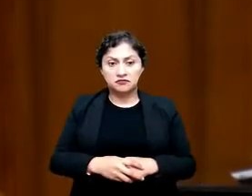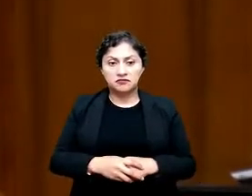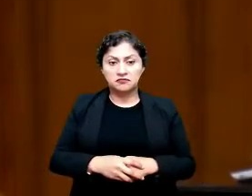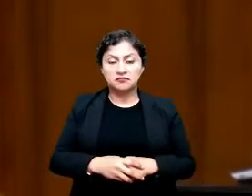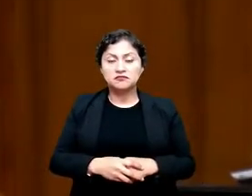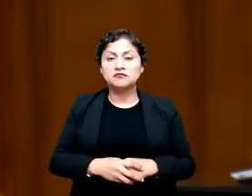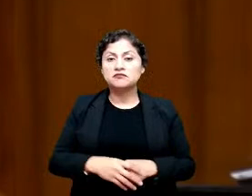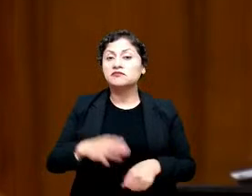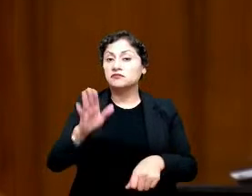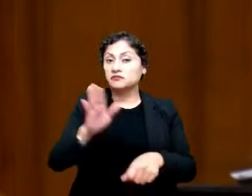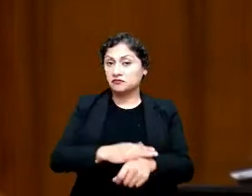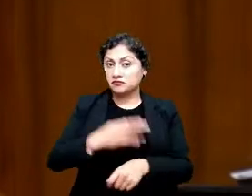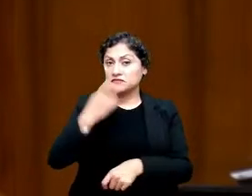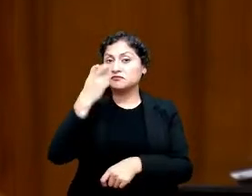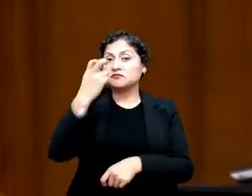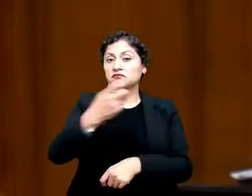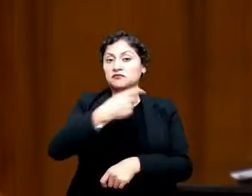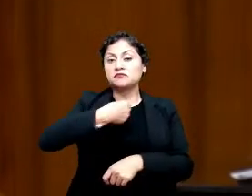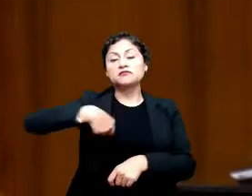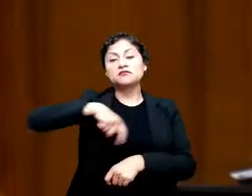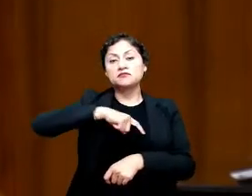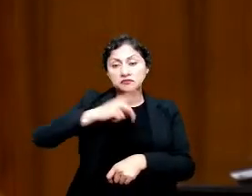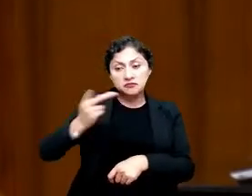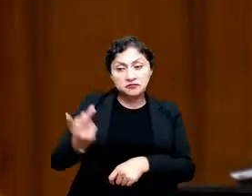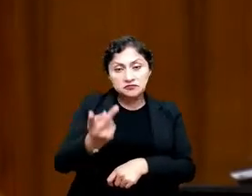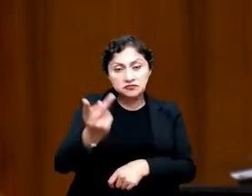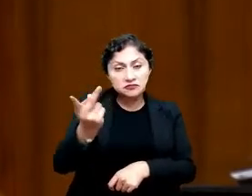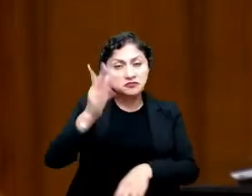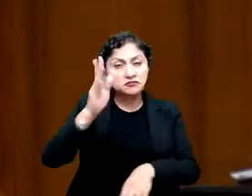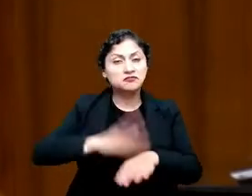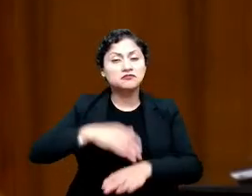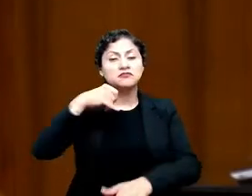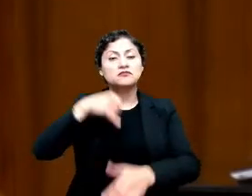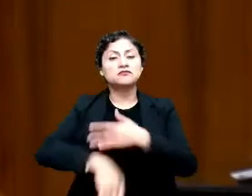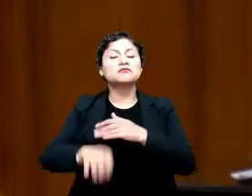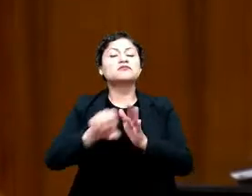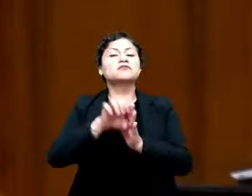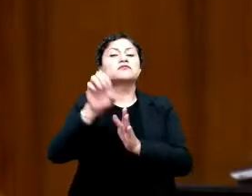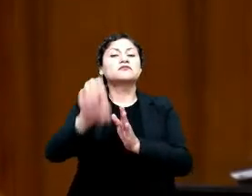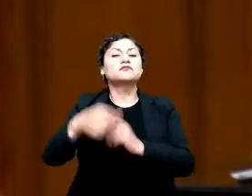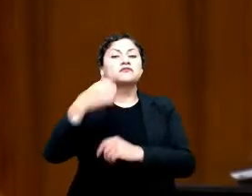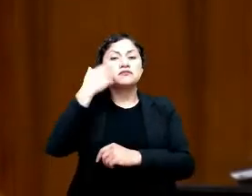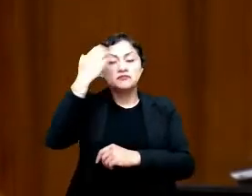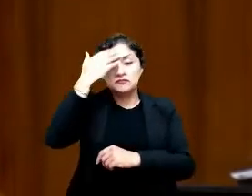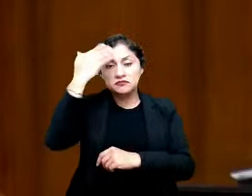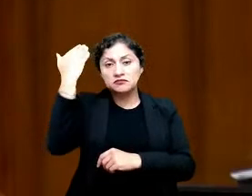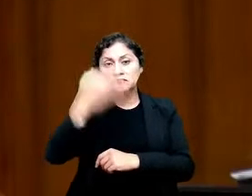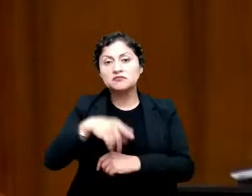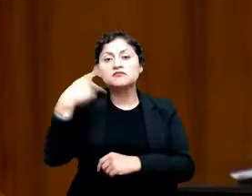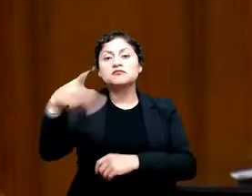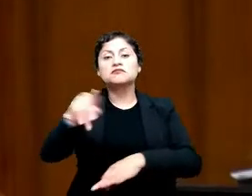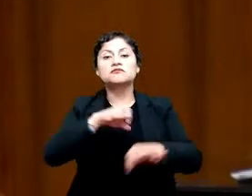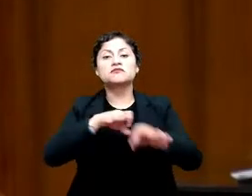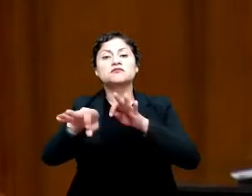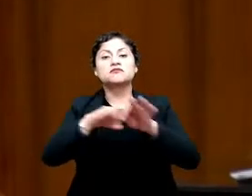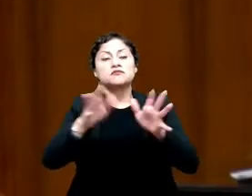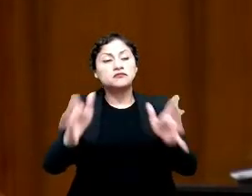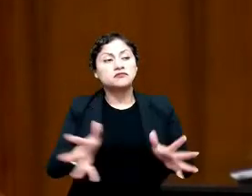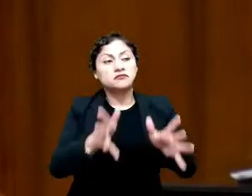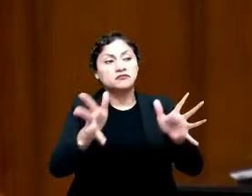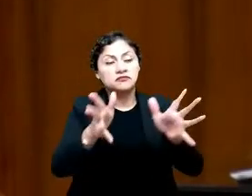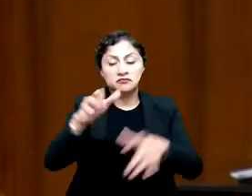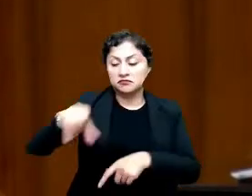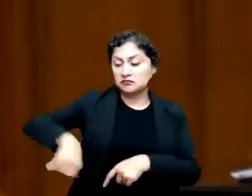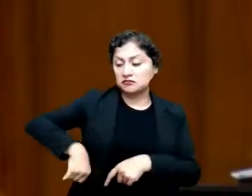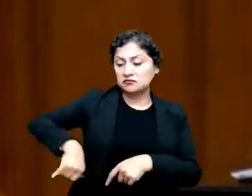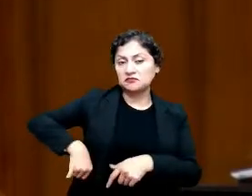Por ello, le cuestionamos lo siguiente. ¿Qué trabajo se está haciendo para fomentar el interés, sobre todo en las nuevas